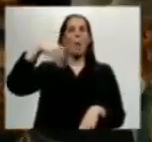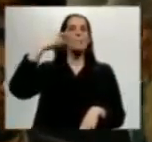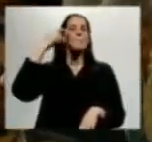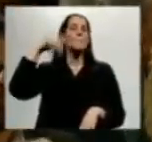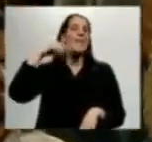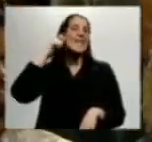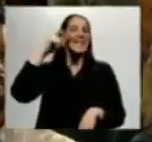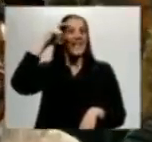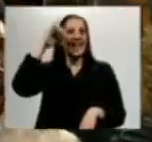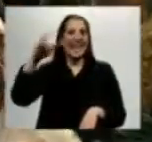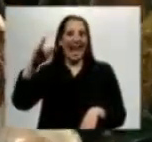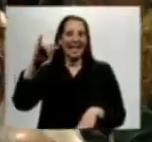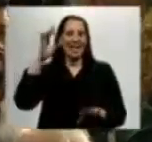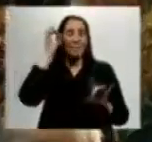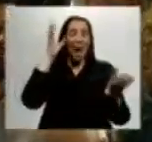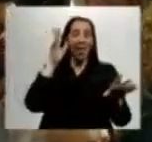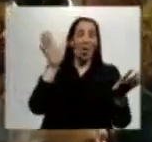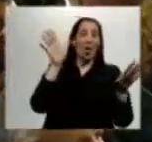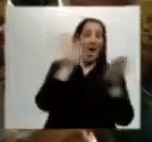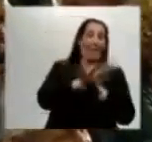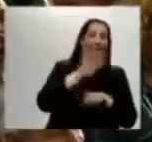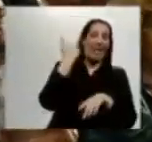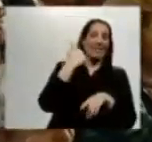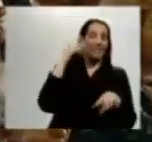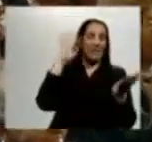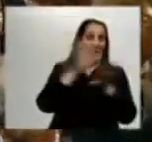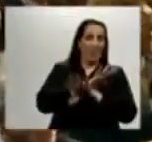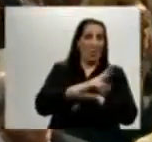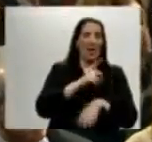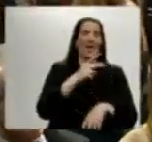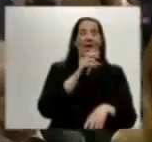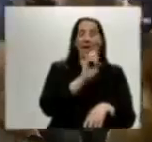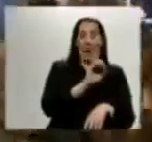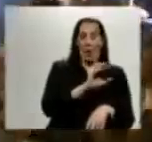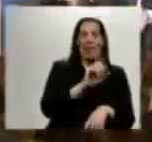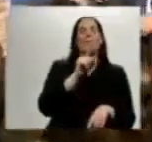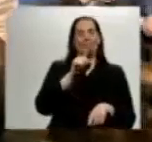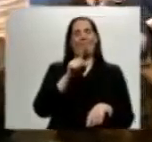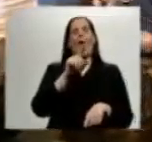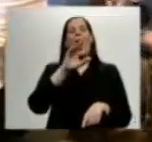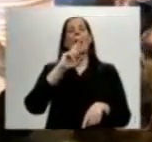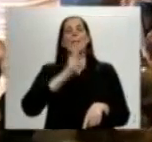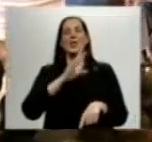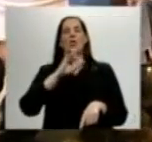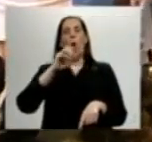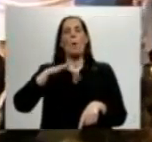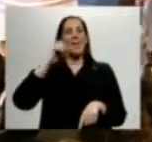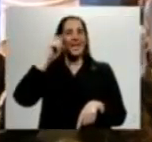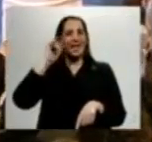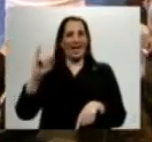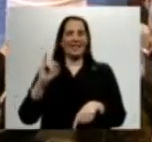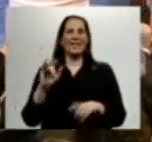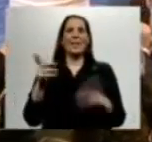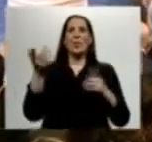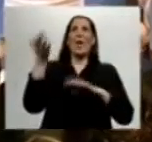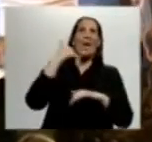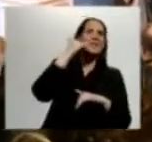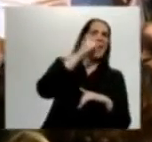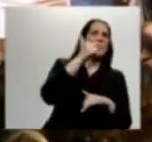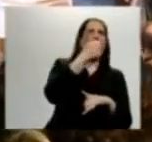Julián Domínguez, que con los Julianes me equivoco permanentemente. Tengo un drama con los secretarios, también le digo, llama Julián, y me dan con Álvarez, y por ahí no, era